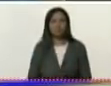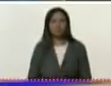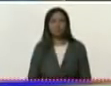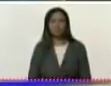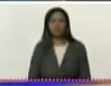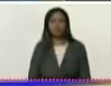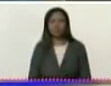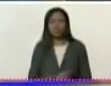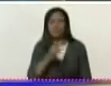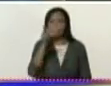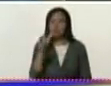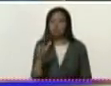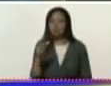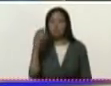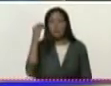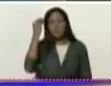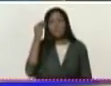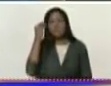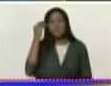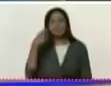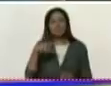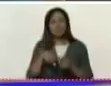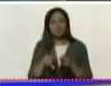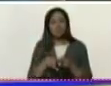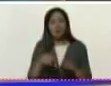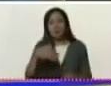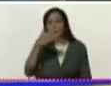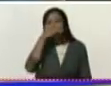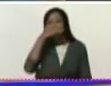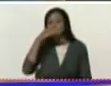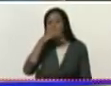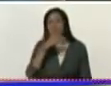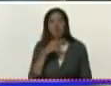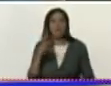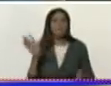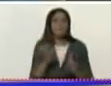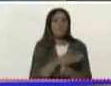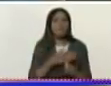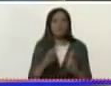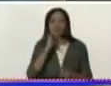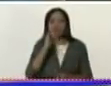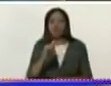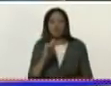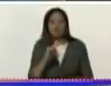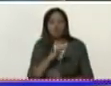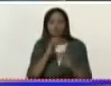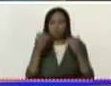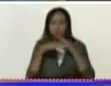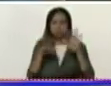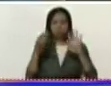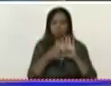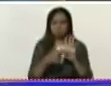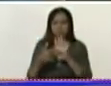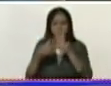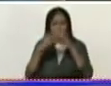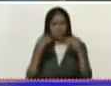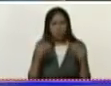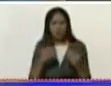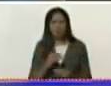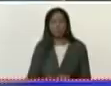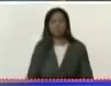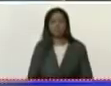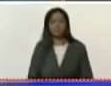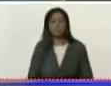Es una persona con una mentalidad terrorista, muy violenta, lo denuncio así ante el país, y que